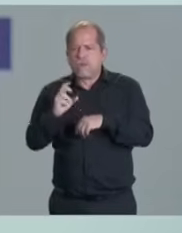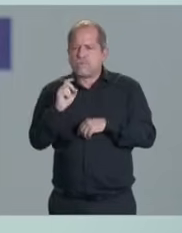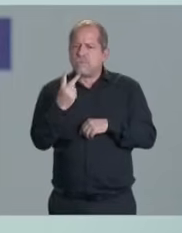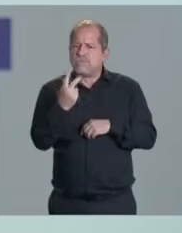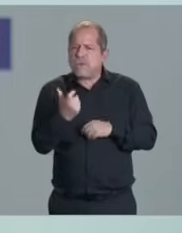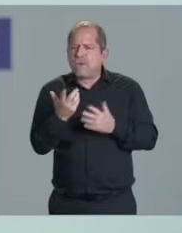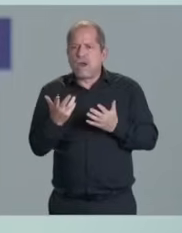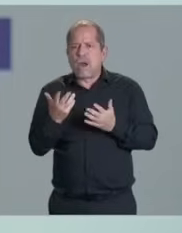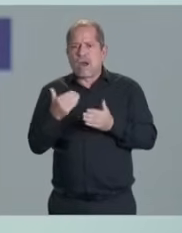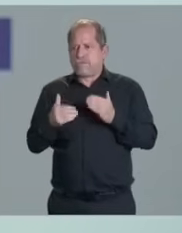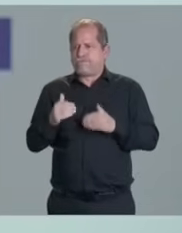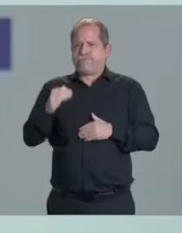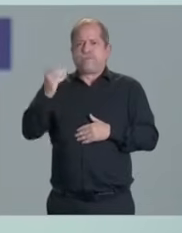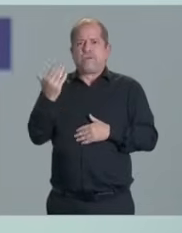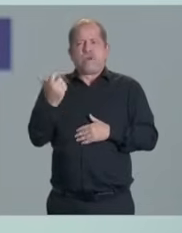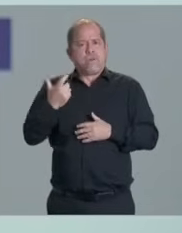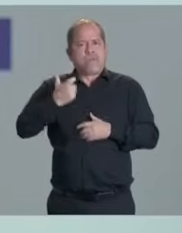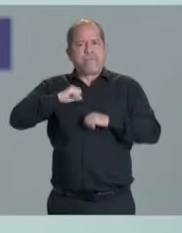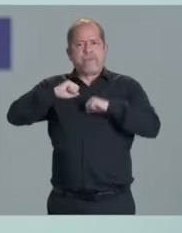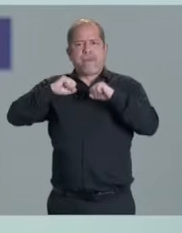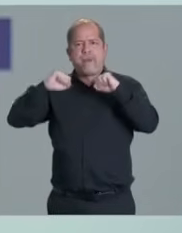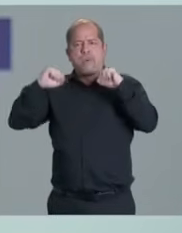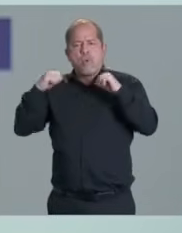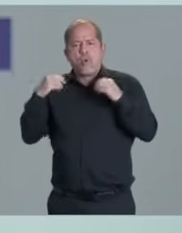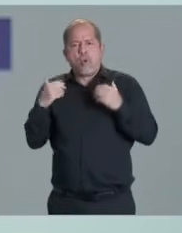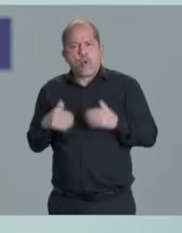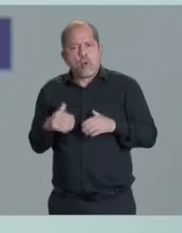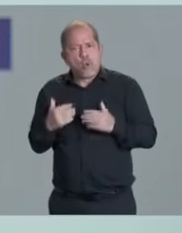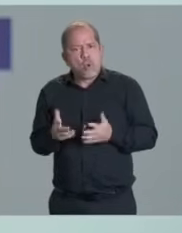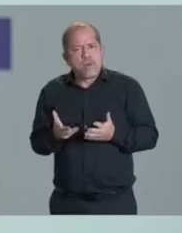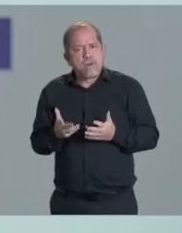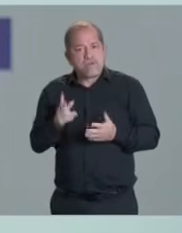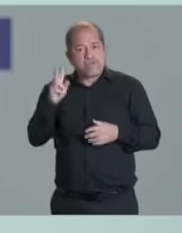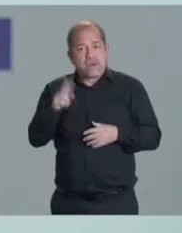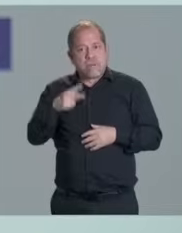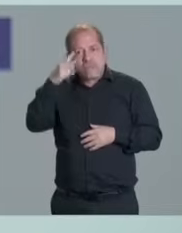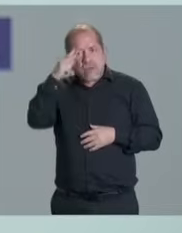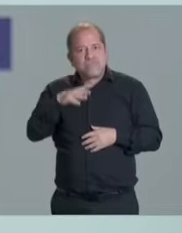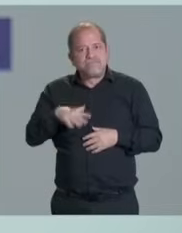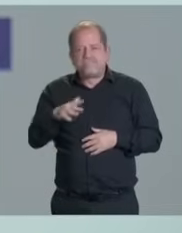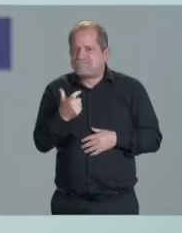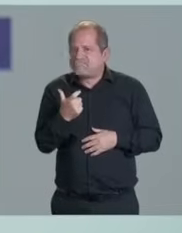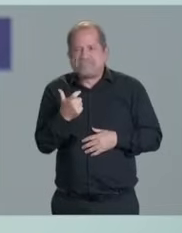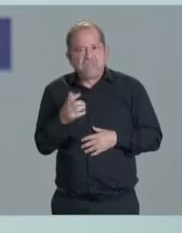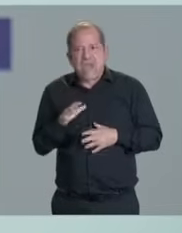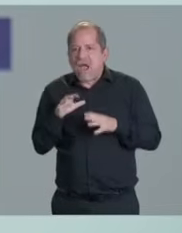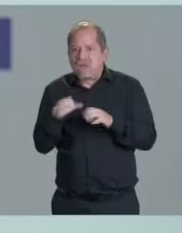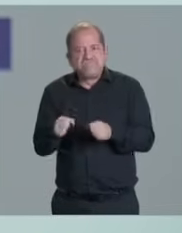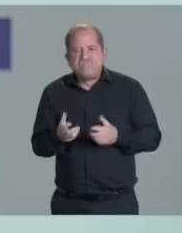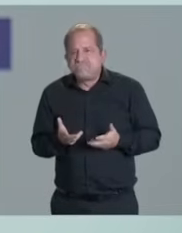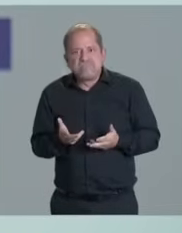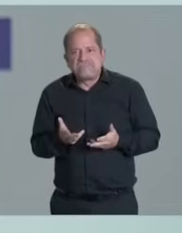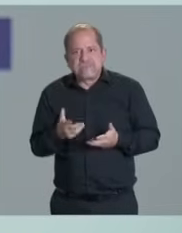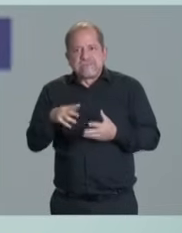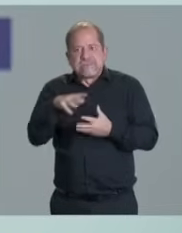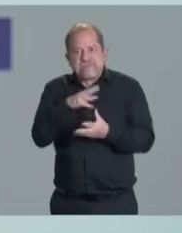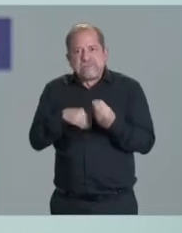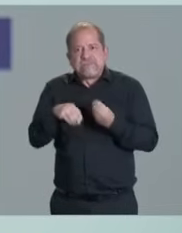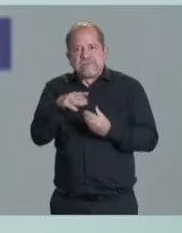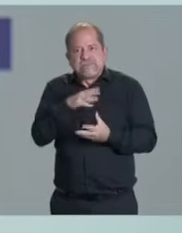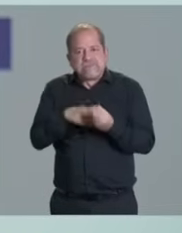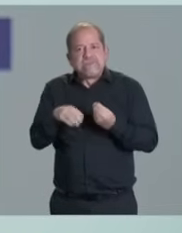La realidad es que a los mexicanos el dinero no les alcanza. Vamos a trabajar para que tengas un empleo bien pagado, aprovechando